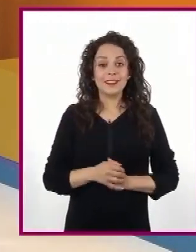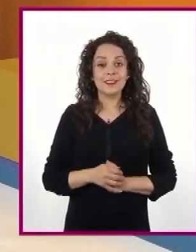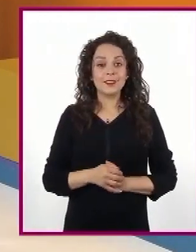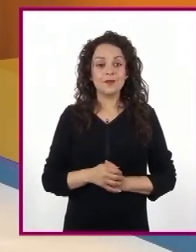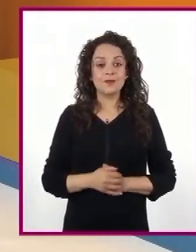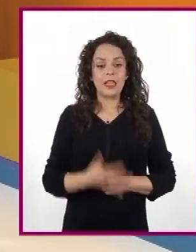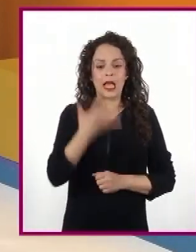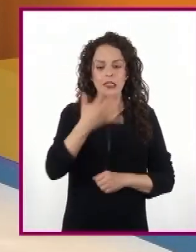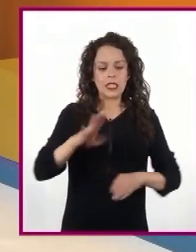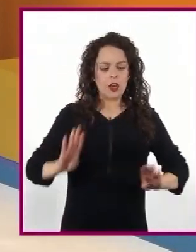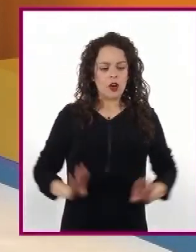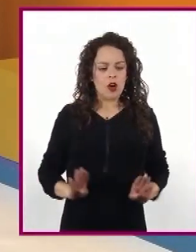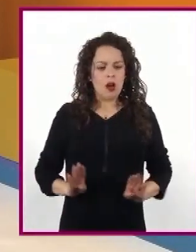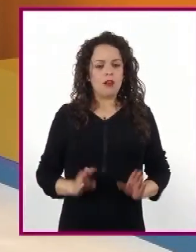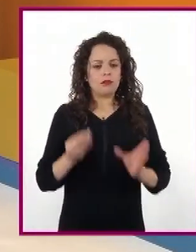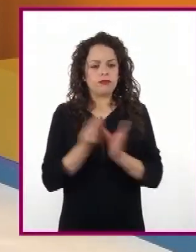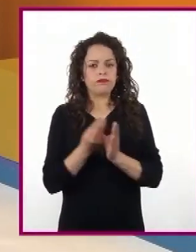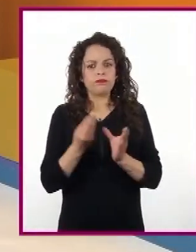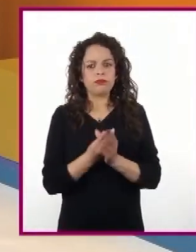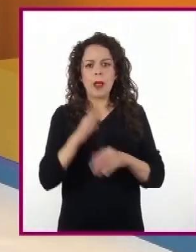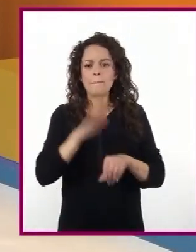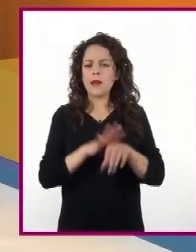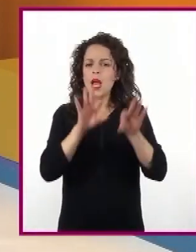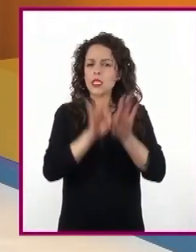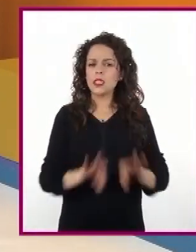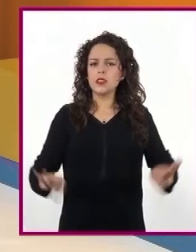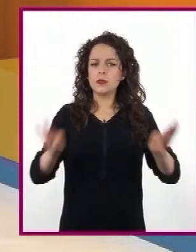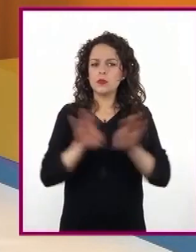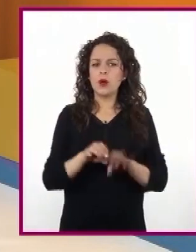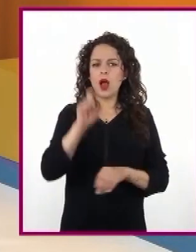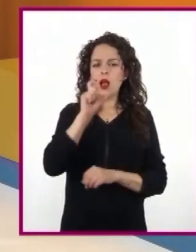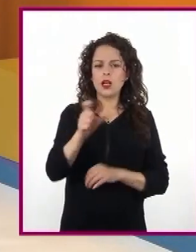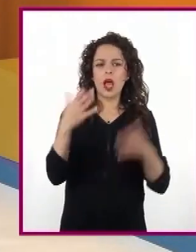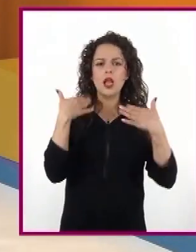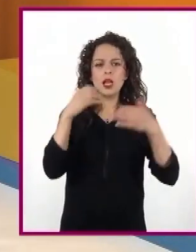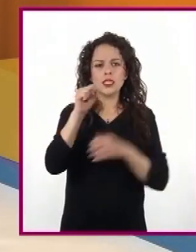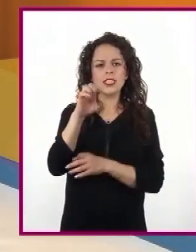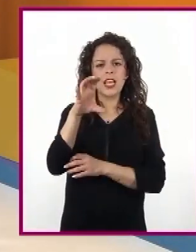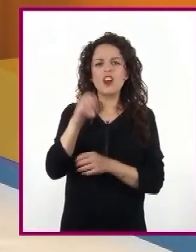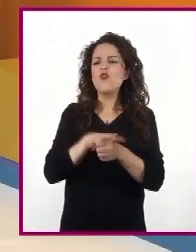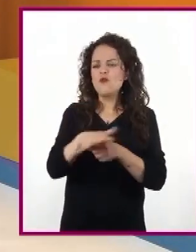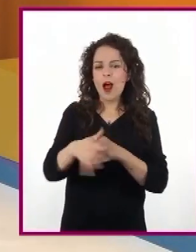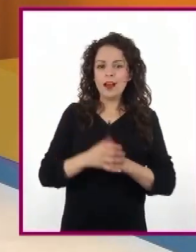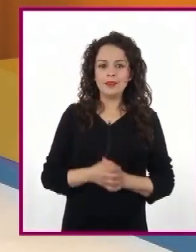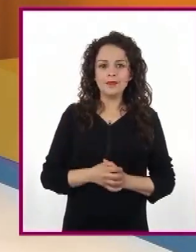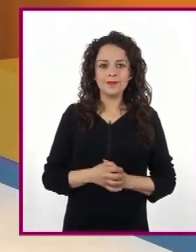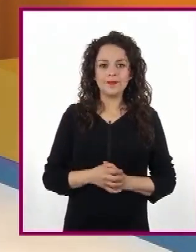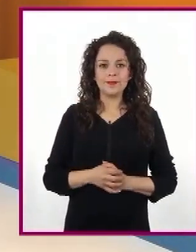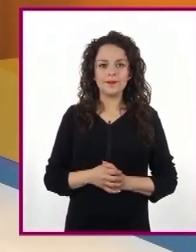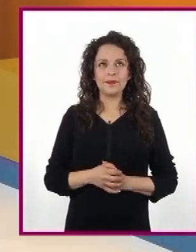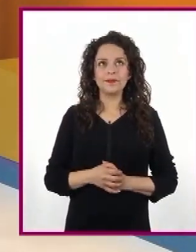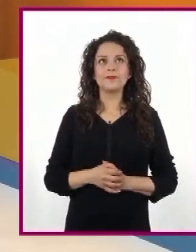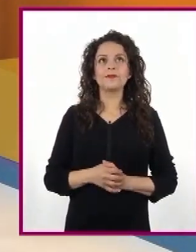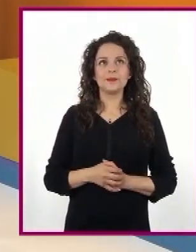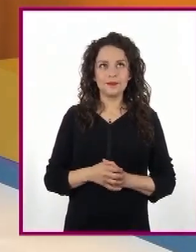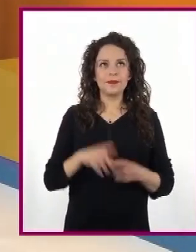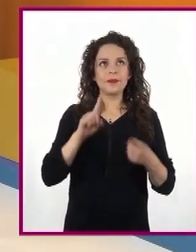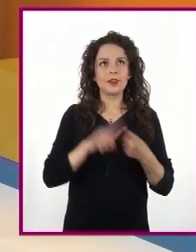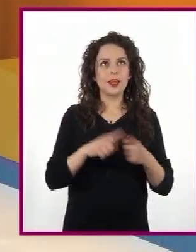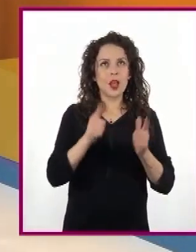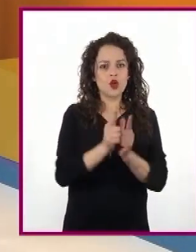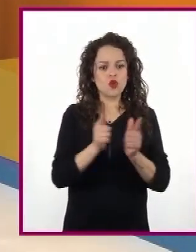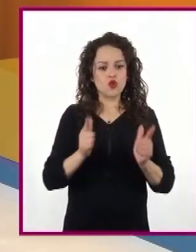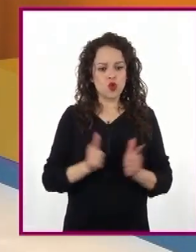5 características que consideras más importantes de los climas secos? 1. El grupo